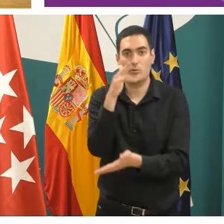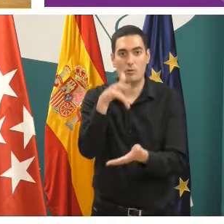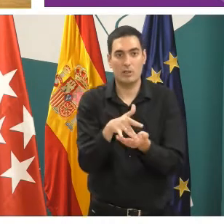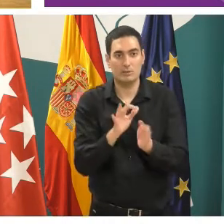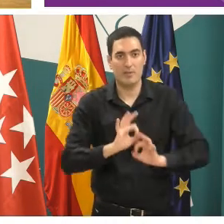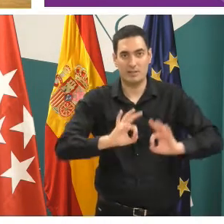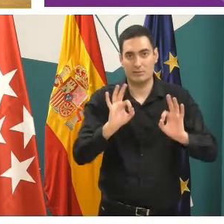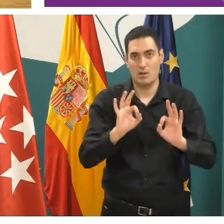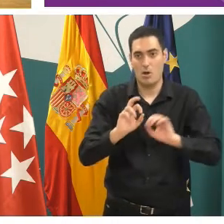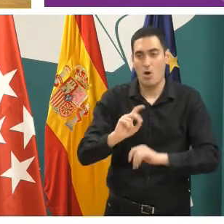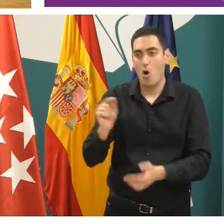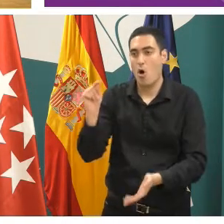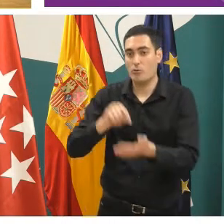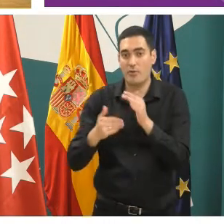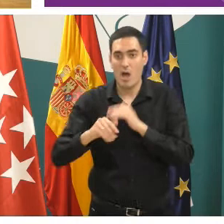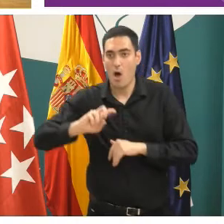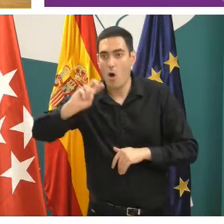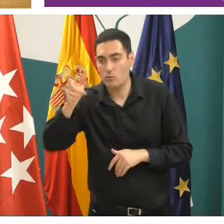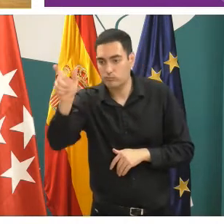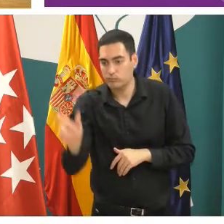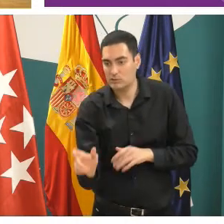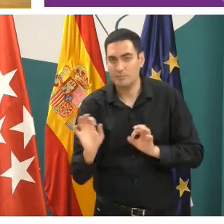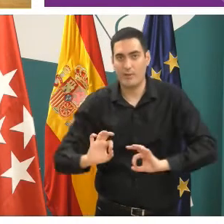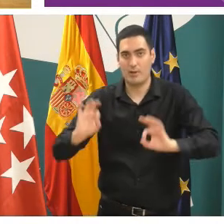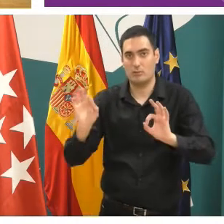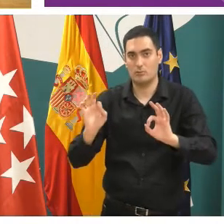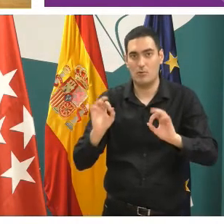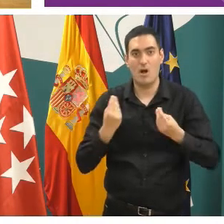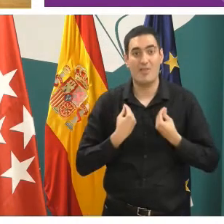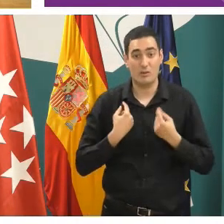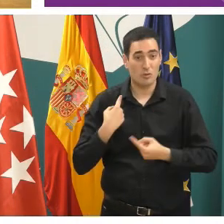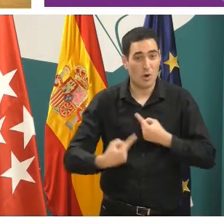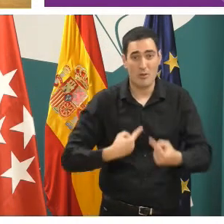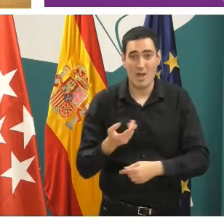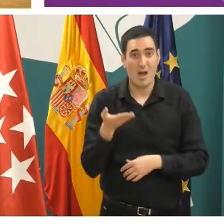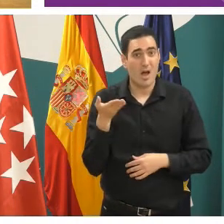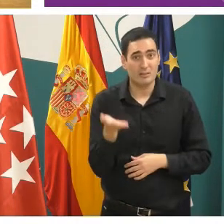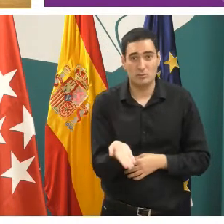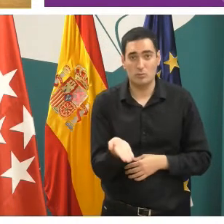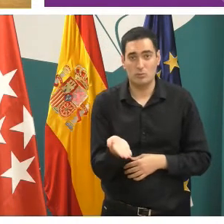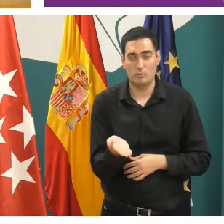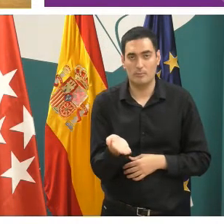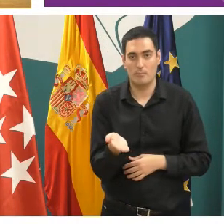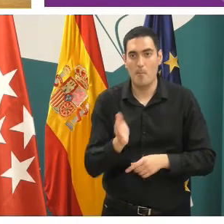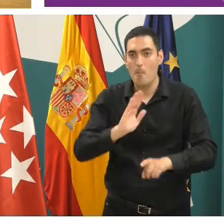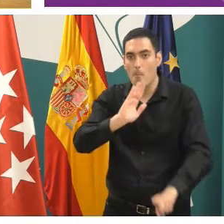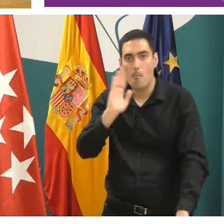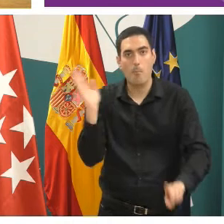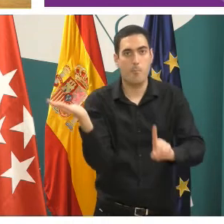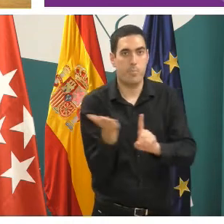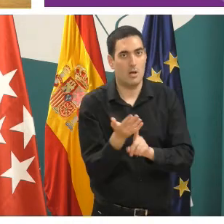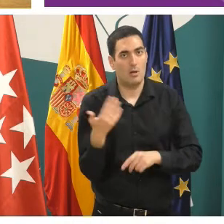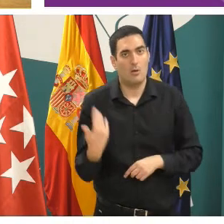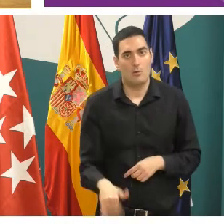otro especialista, otro día a otro. Para su vida diaria eso es un impacto enorme,